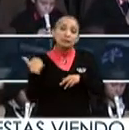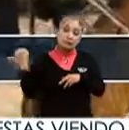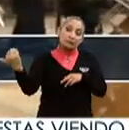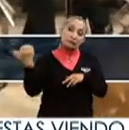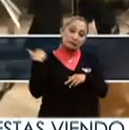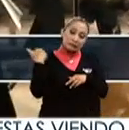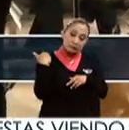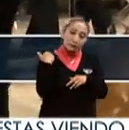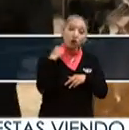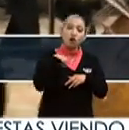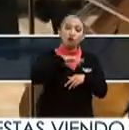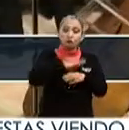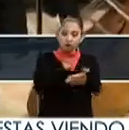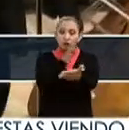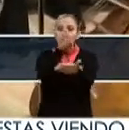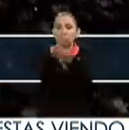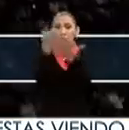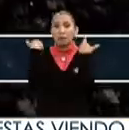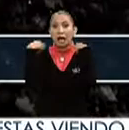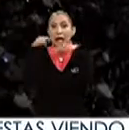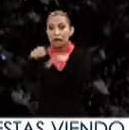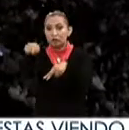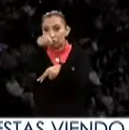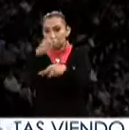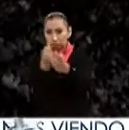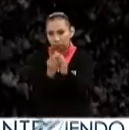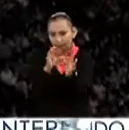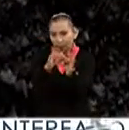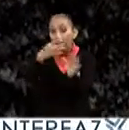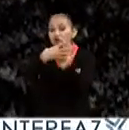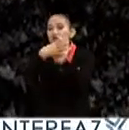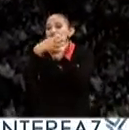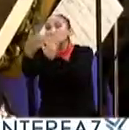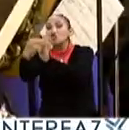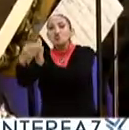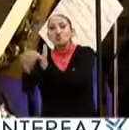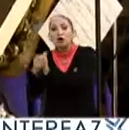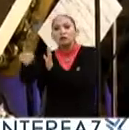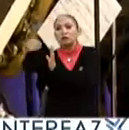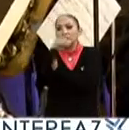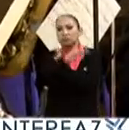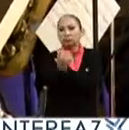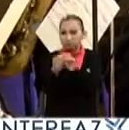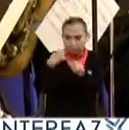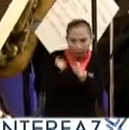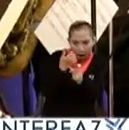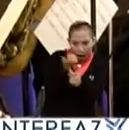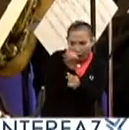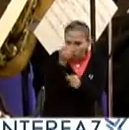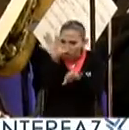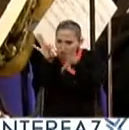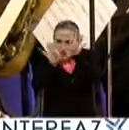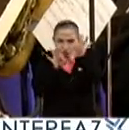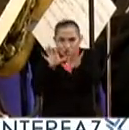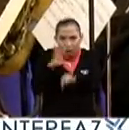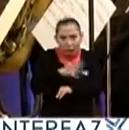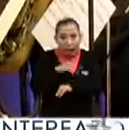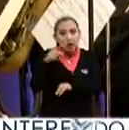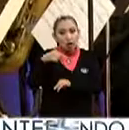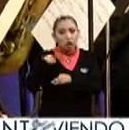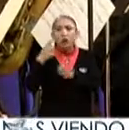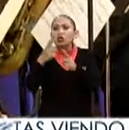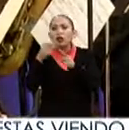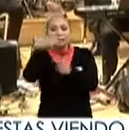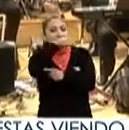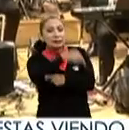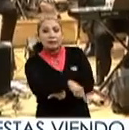nosotros capacitamos a sus maestros, ellos lo multiplican con el gran talento musical que se tiene, le ponemos dónde